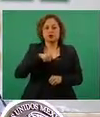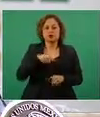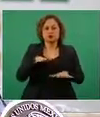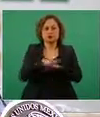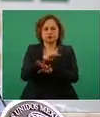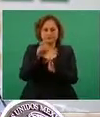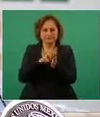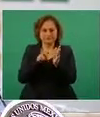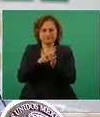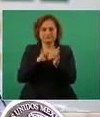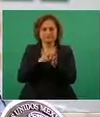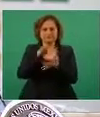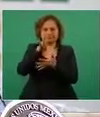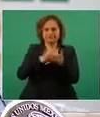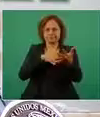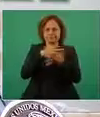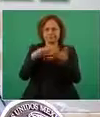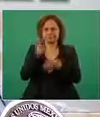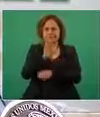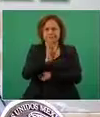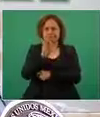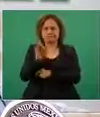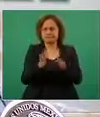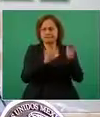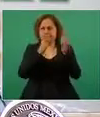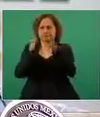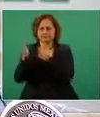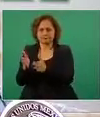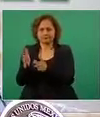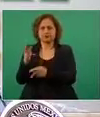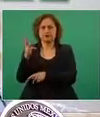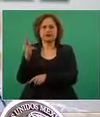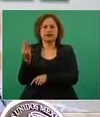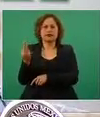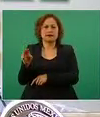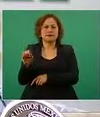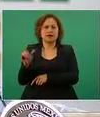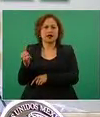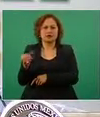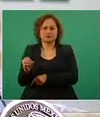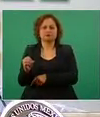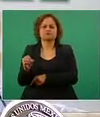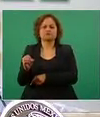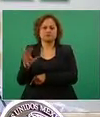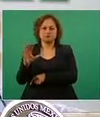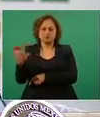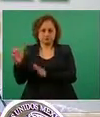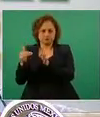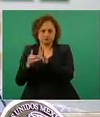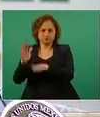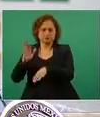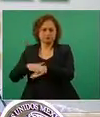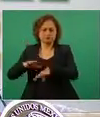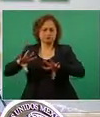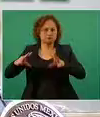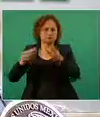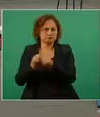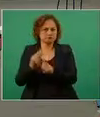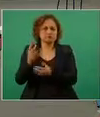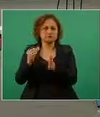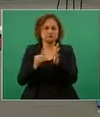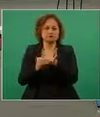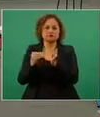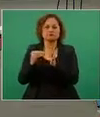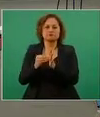se pasan al 3 de mayo las otras 500 mil. En total, 1 millón 300 mil dosis de vacunas Sputnik que